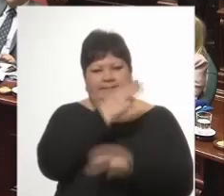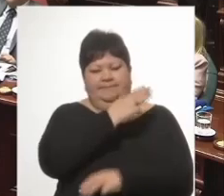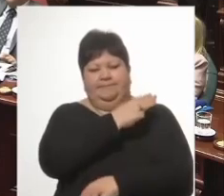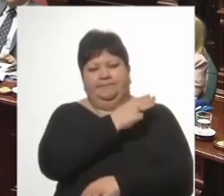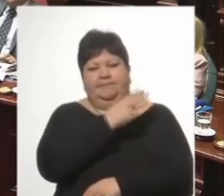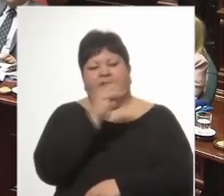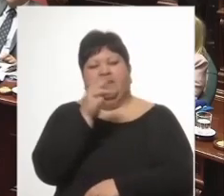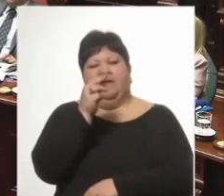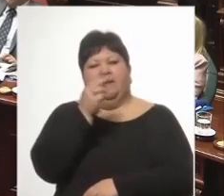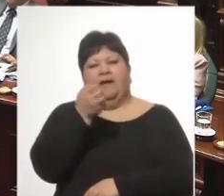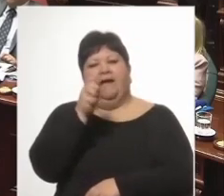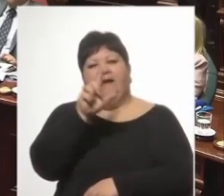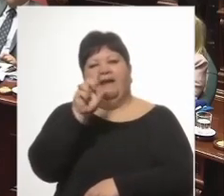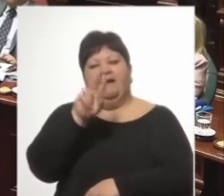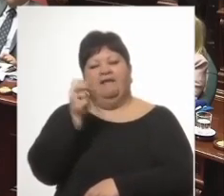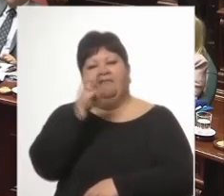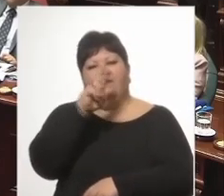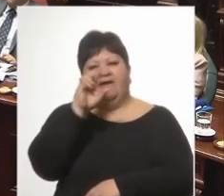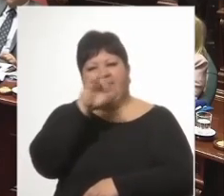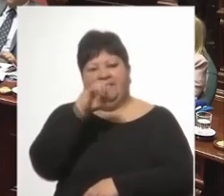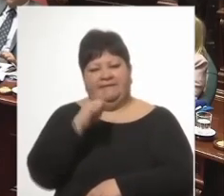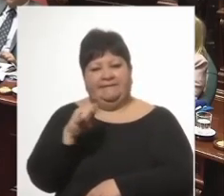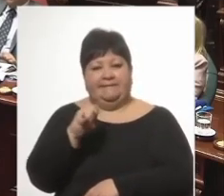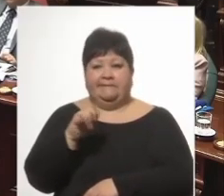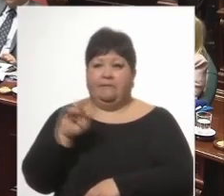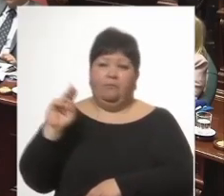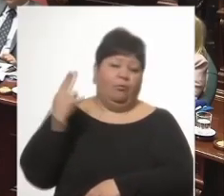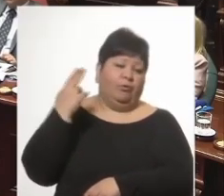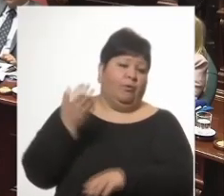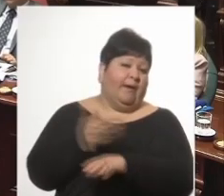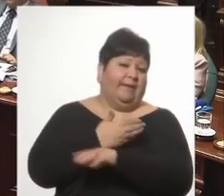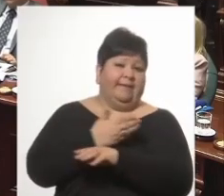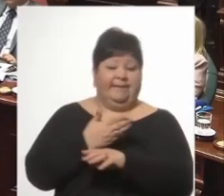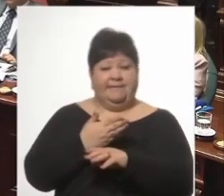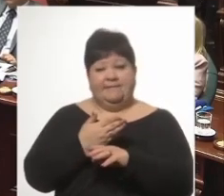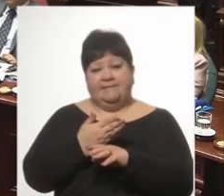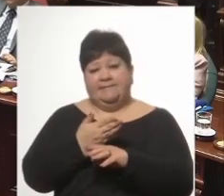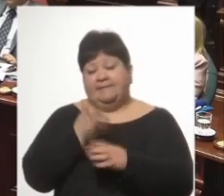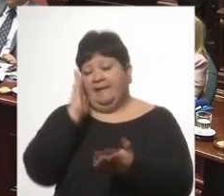y este había fallecido antes de que se llegara al fallo.